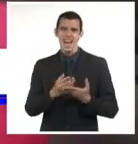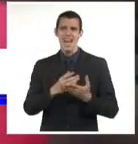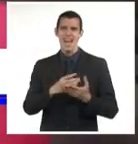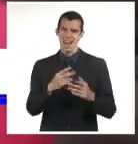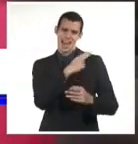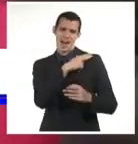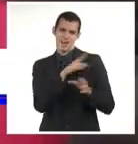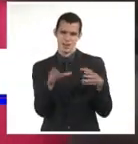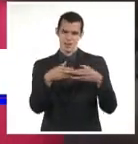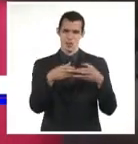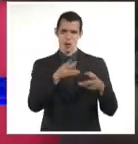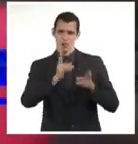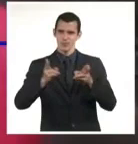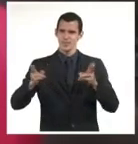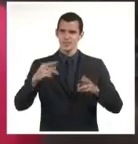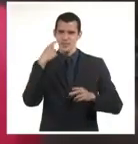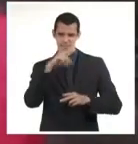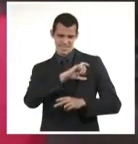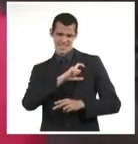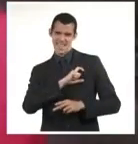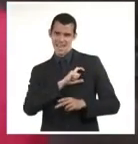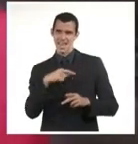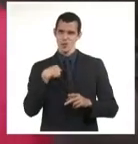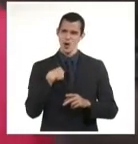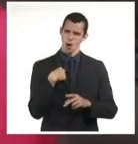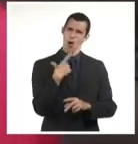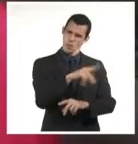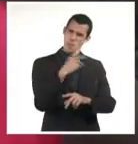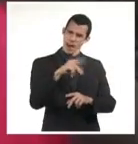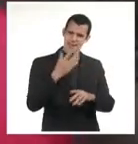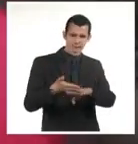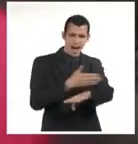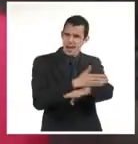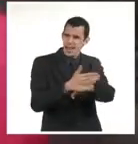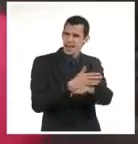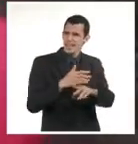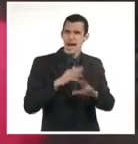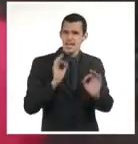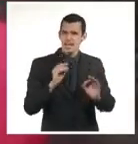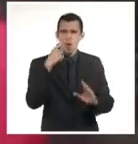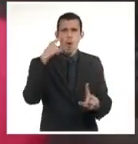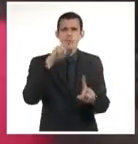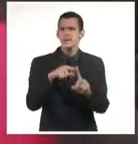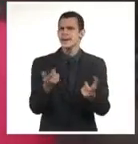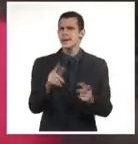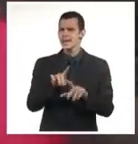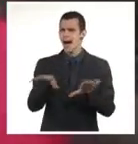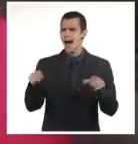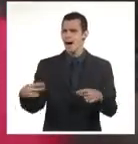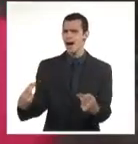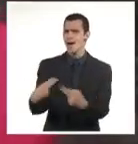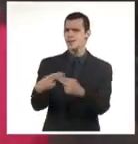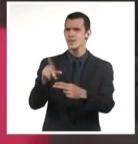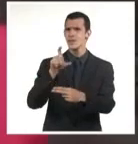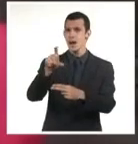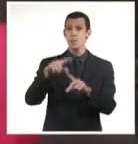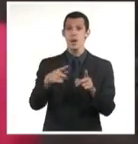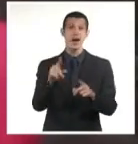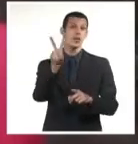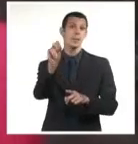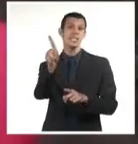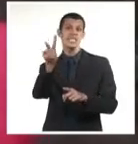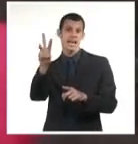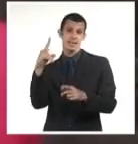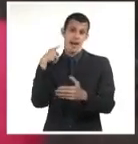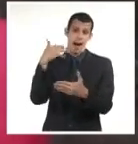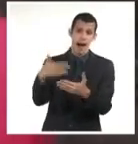jóvenes y para eso hemos entrenado por defender la final, que este equipo Santiago desde el año 2013 no alcanzaba